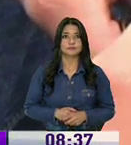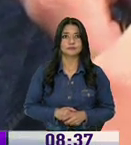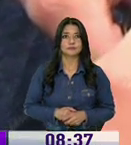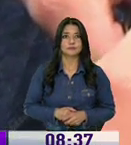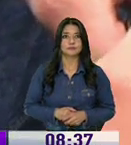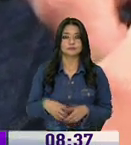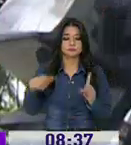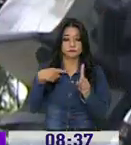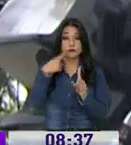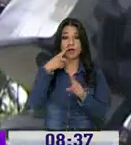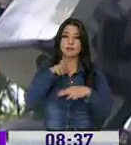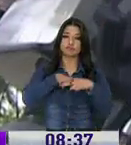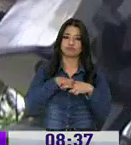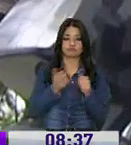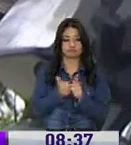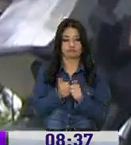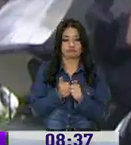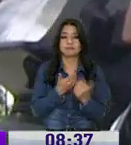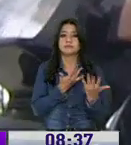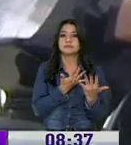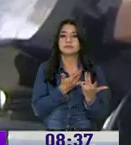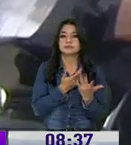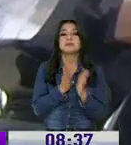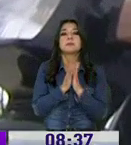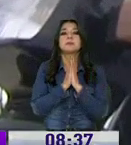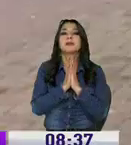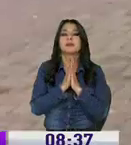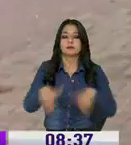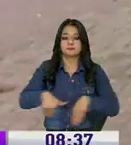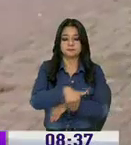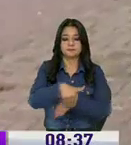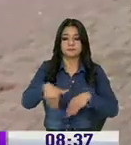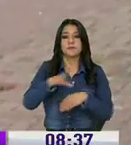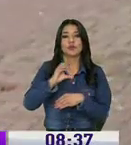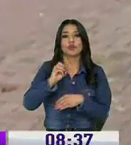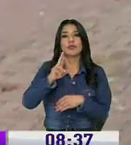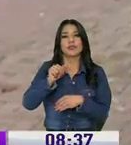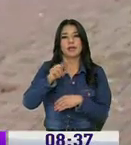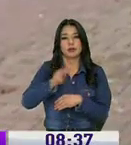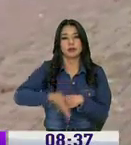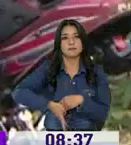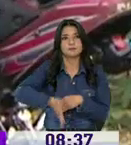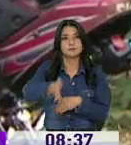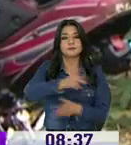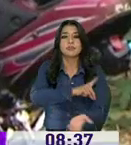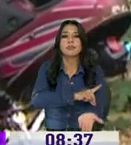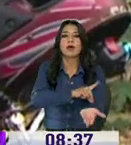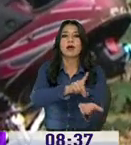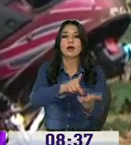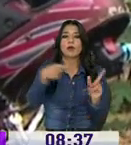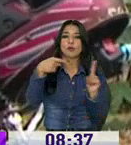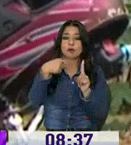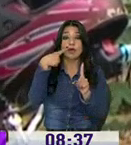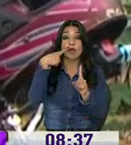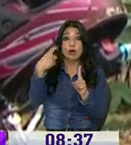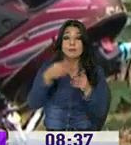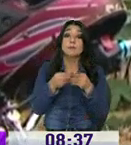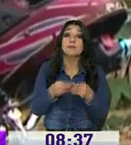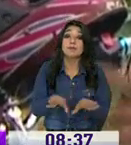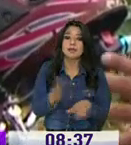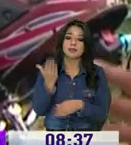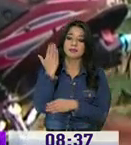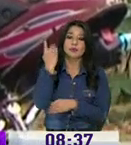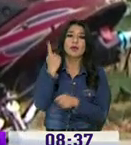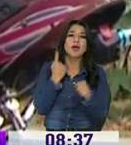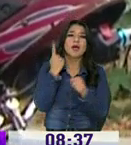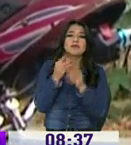Aguardaba un pedido en una de las veras de la avenida León Febres Cordero, en Vía Daule. Oscar Arce perdió su trabajo